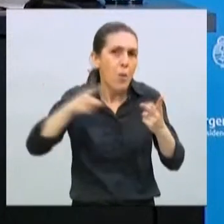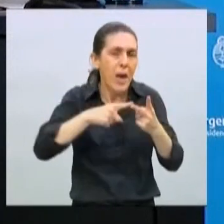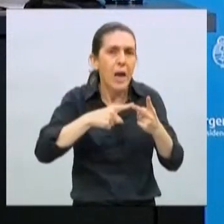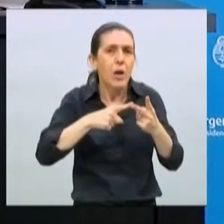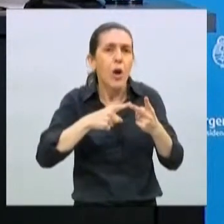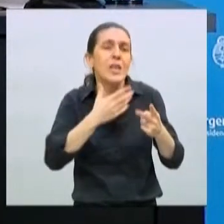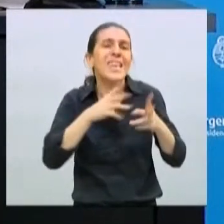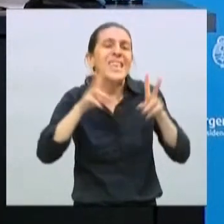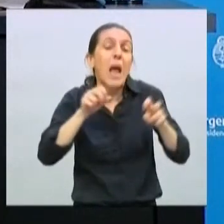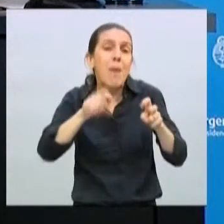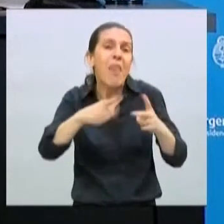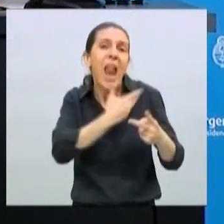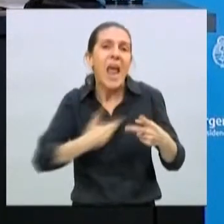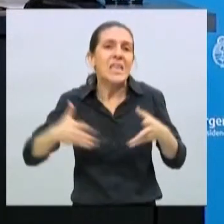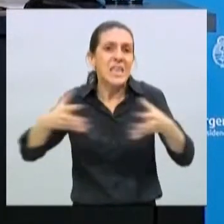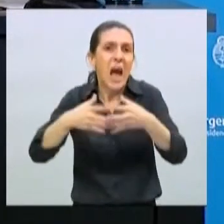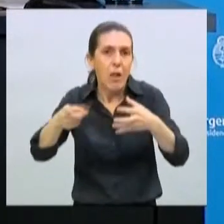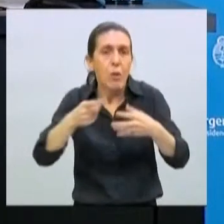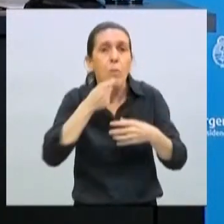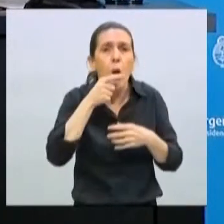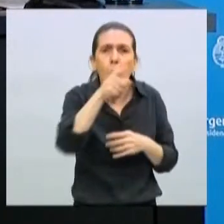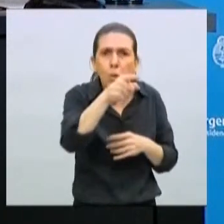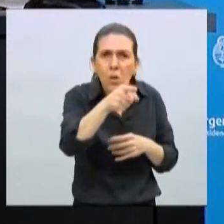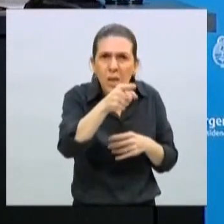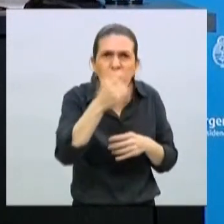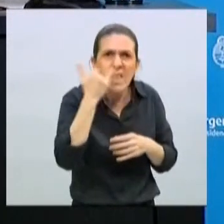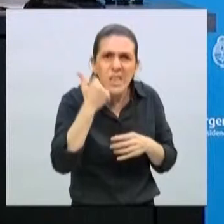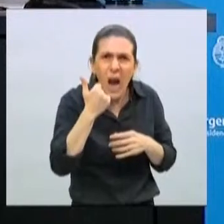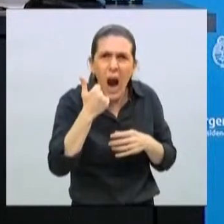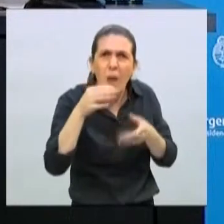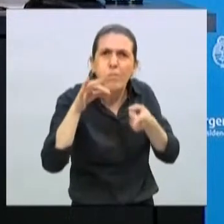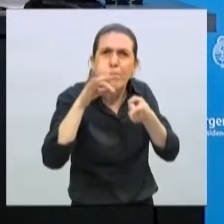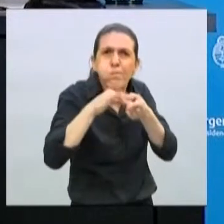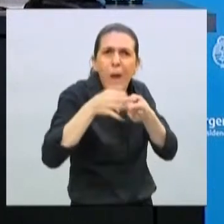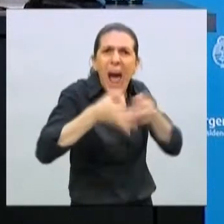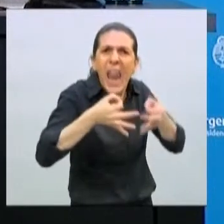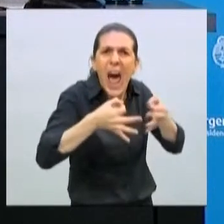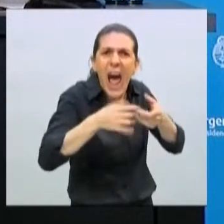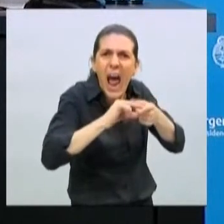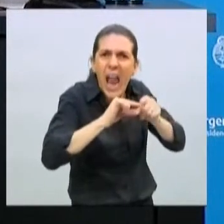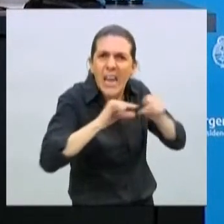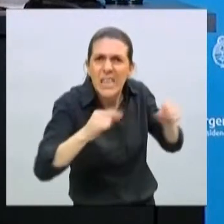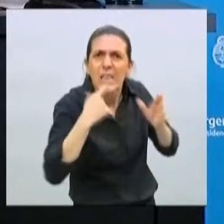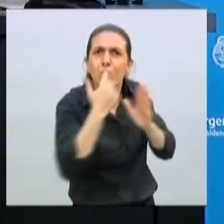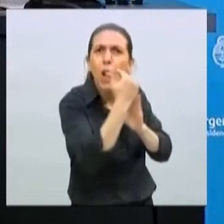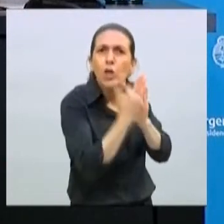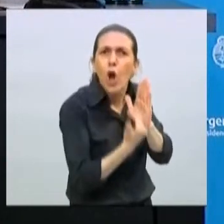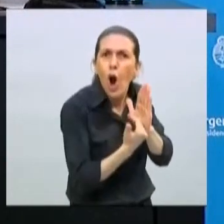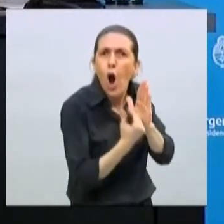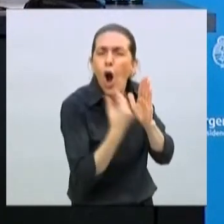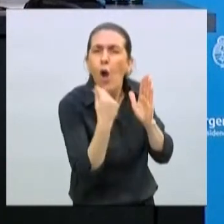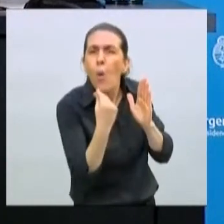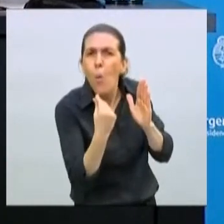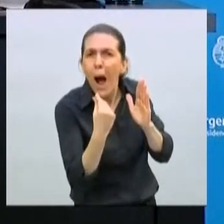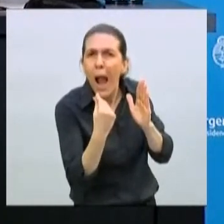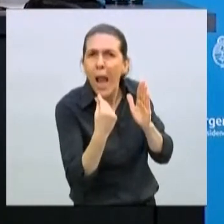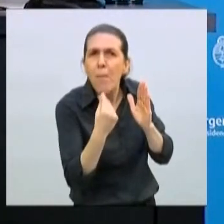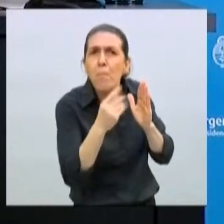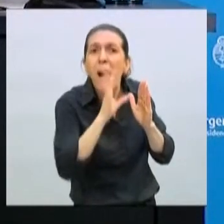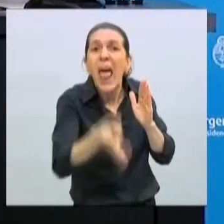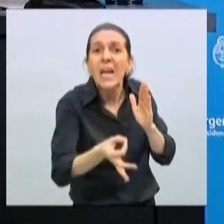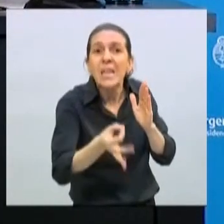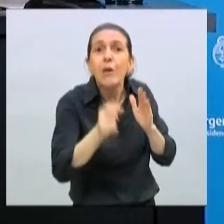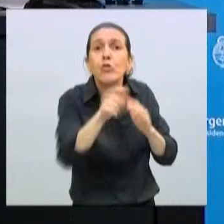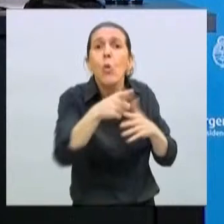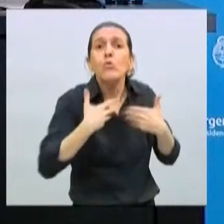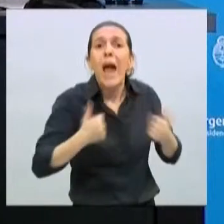mejor dicho, si usted se ha sometido a testeos y qué protocolo sigue para saber cuál es su